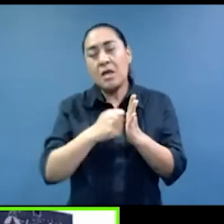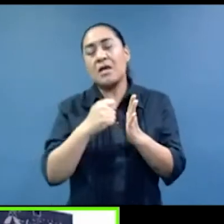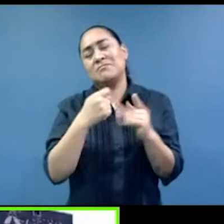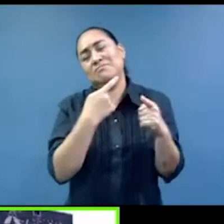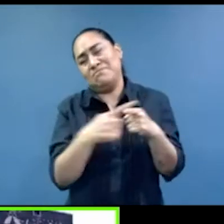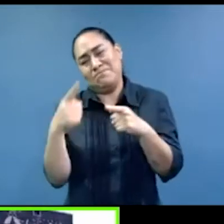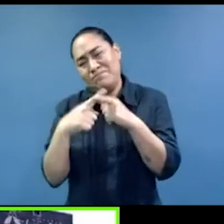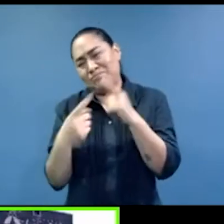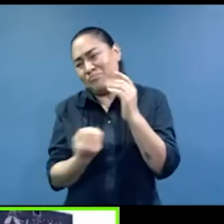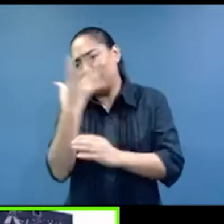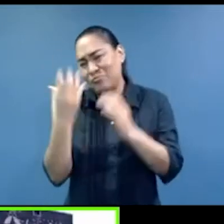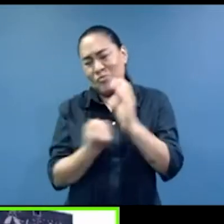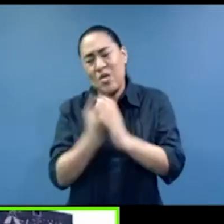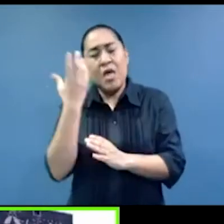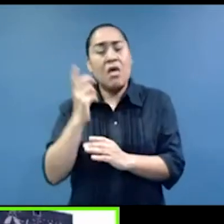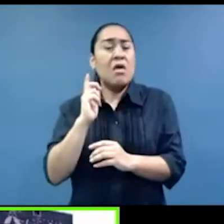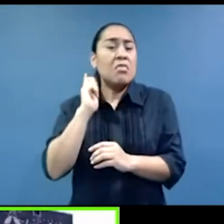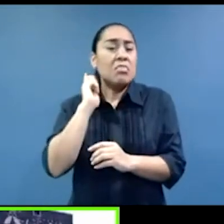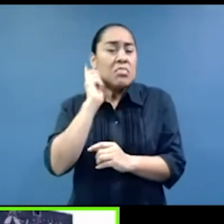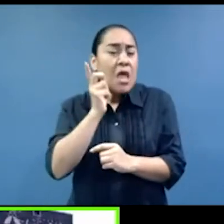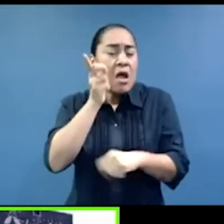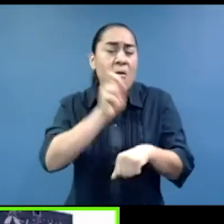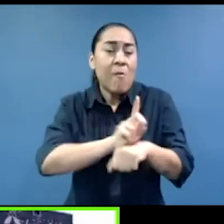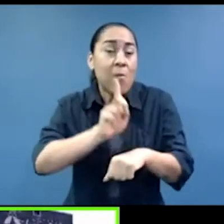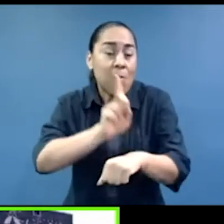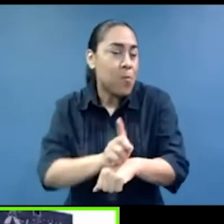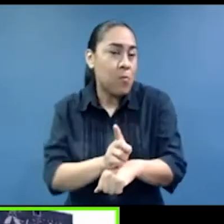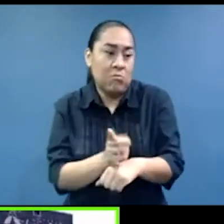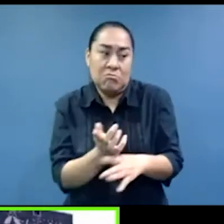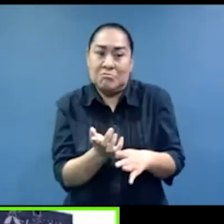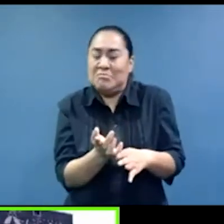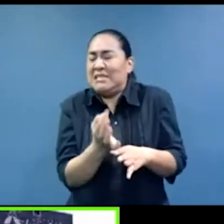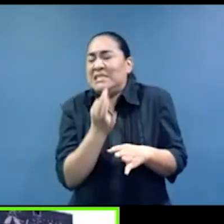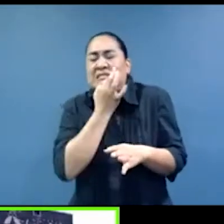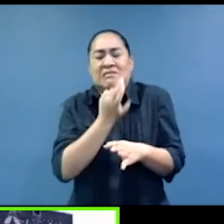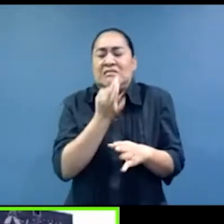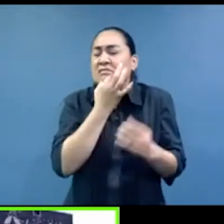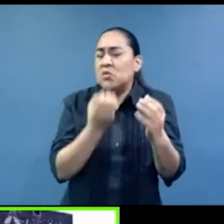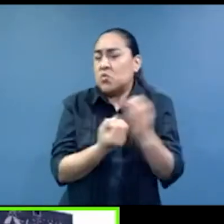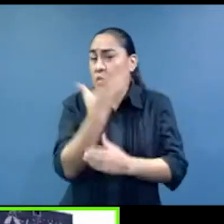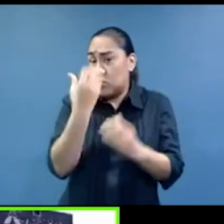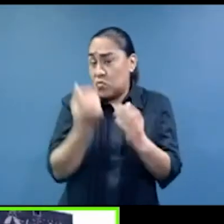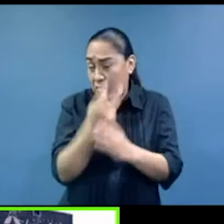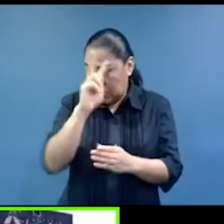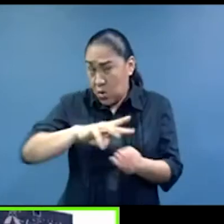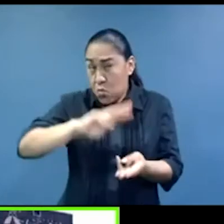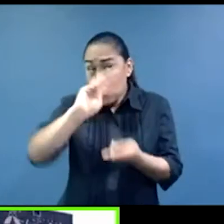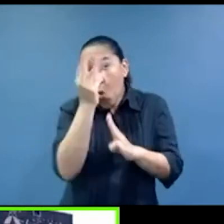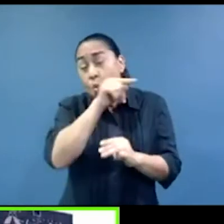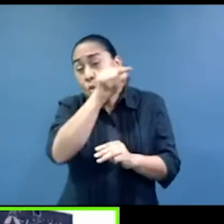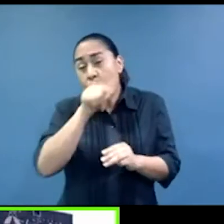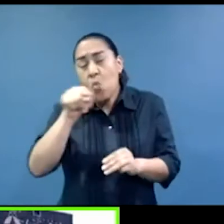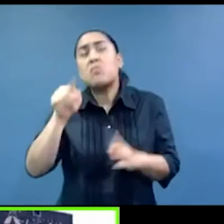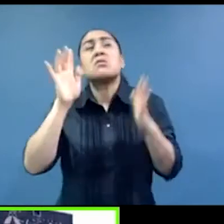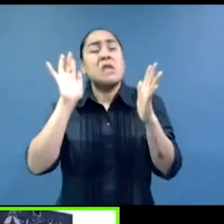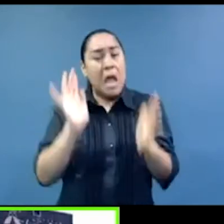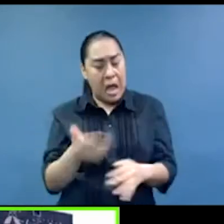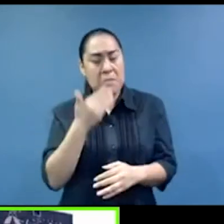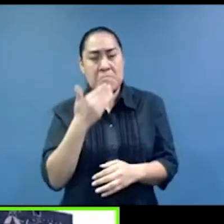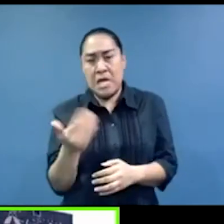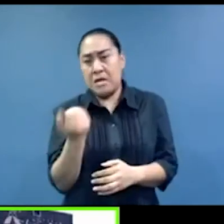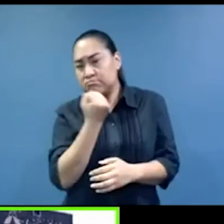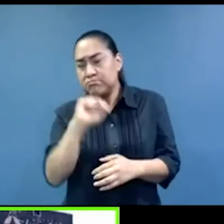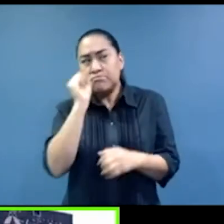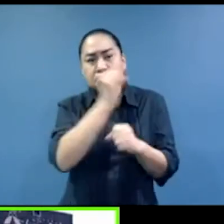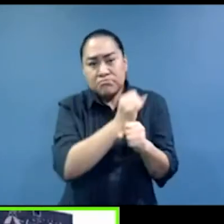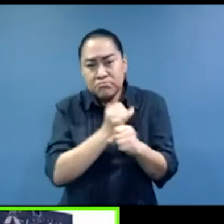generando día a día, y diría minuto, hora, porque en todo el mundo existe muy buena investigación, y en nuestro